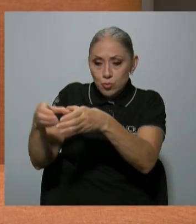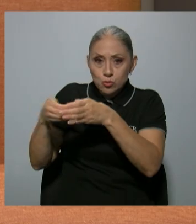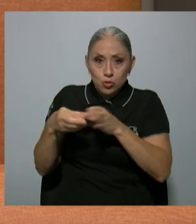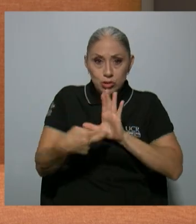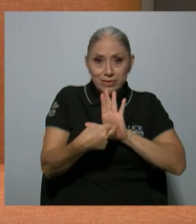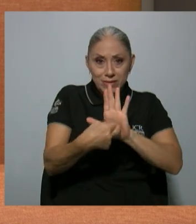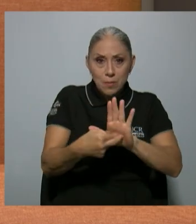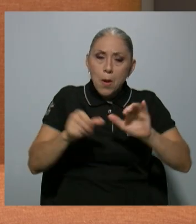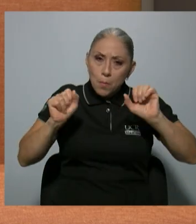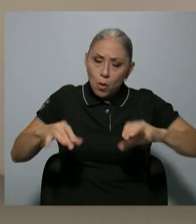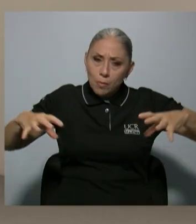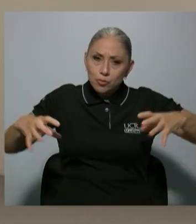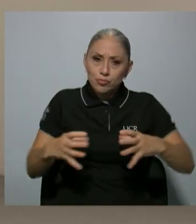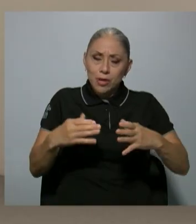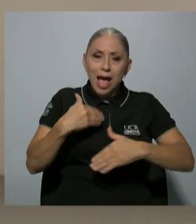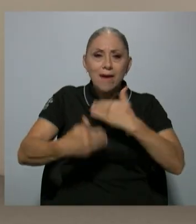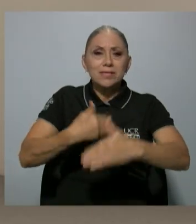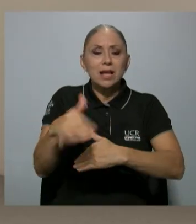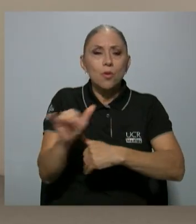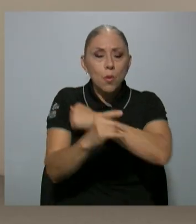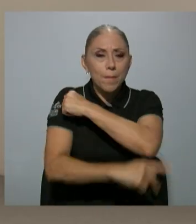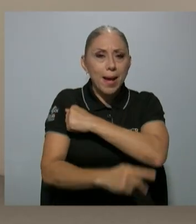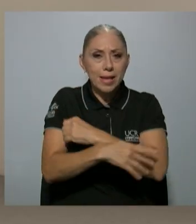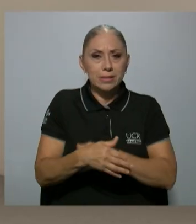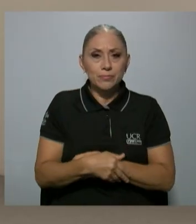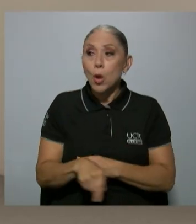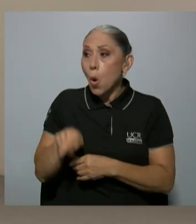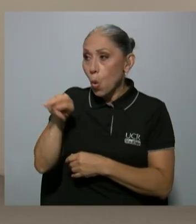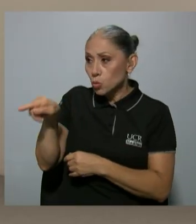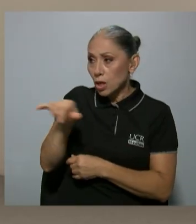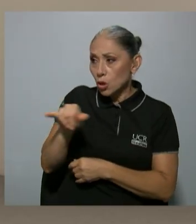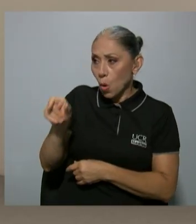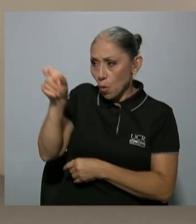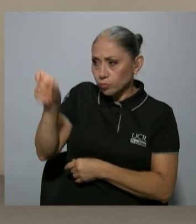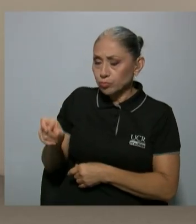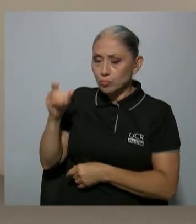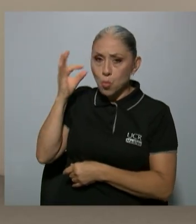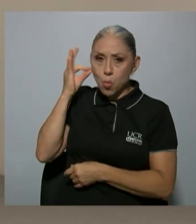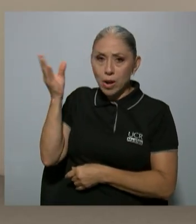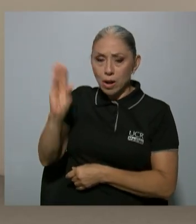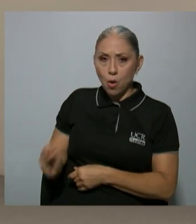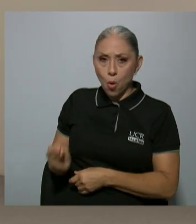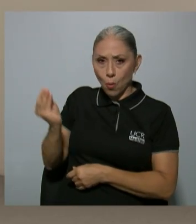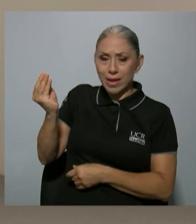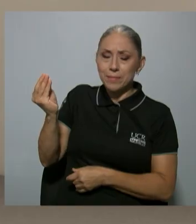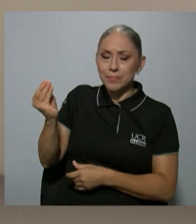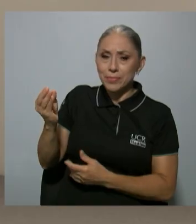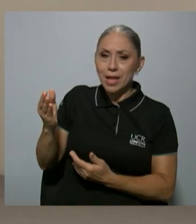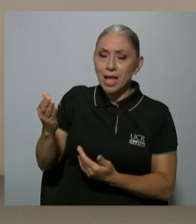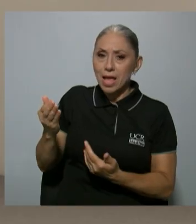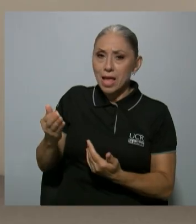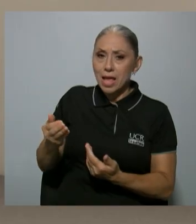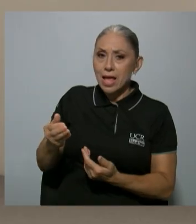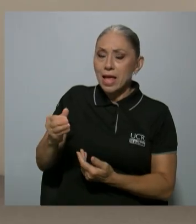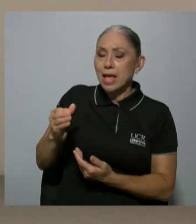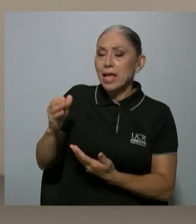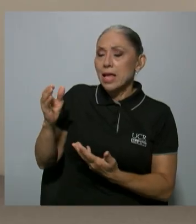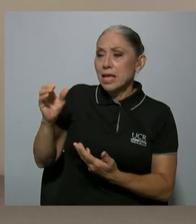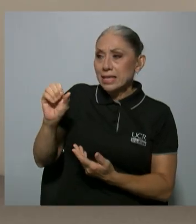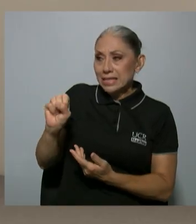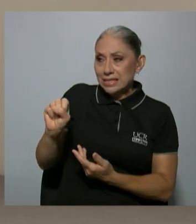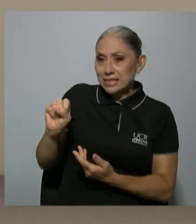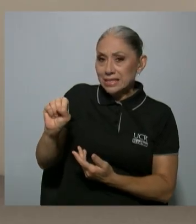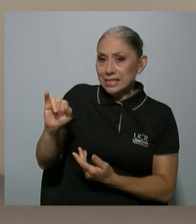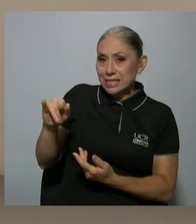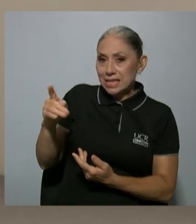pues avanzar como país. Como mujer joven que usted es, Sigrid Segura,